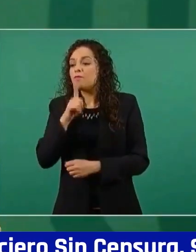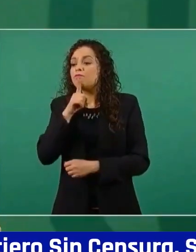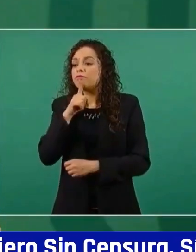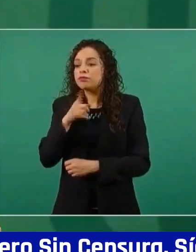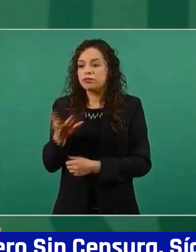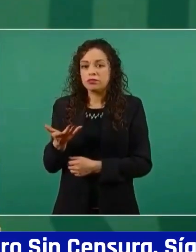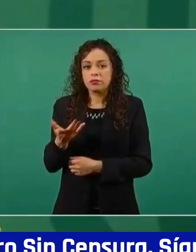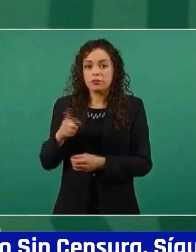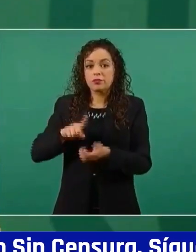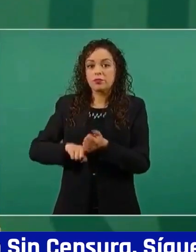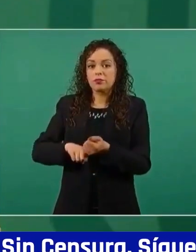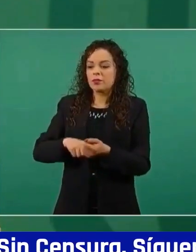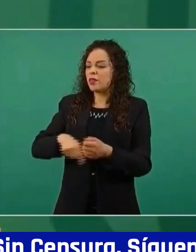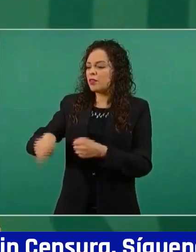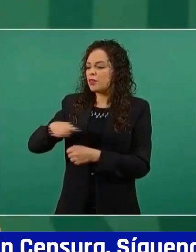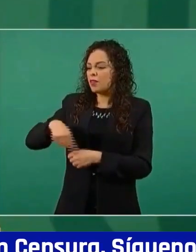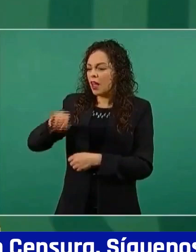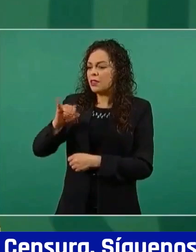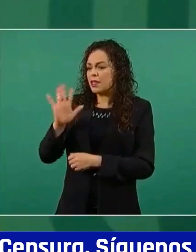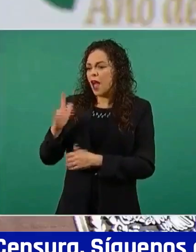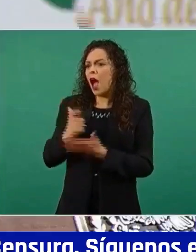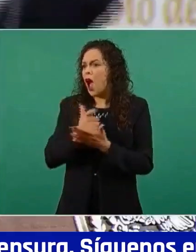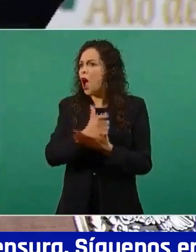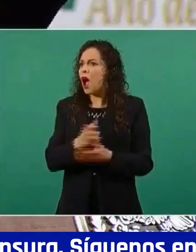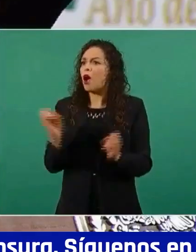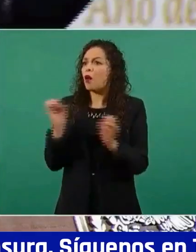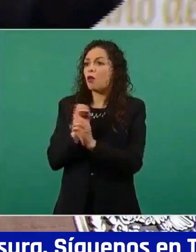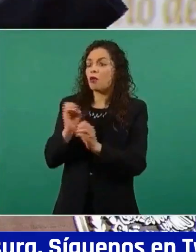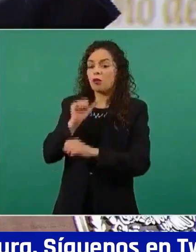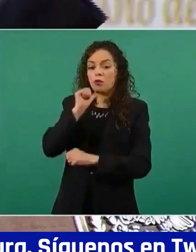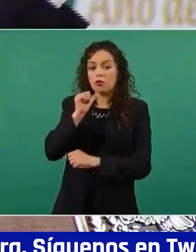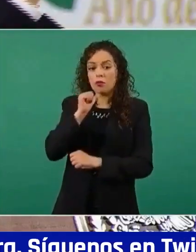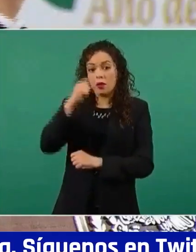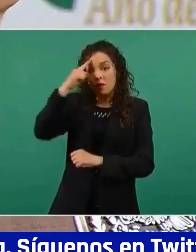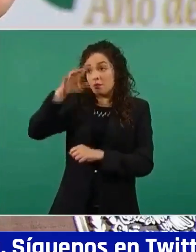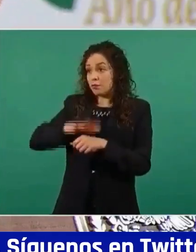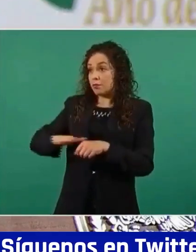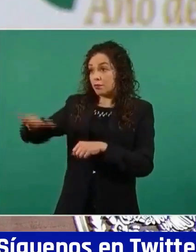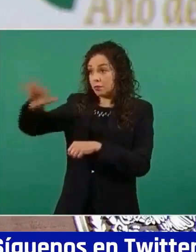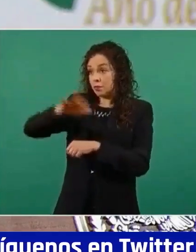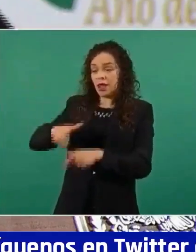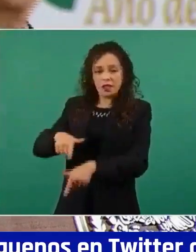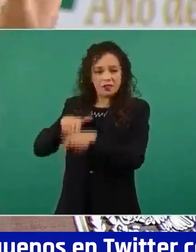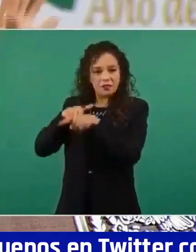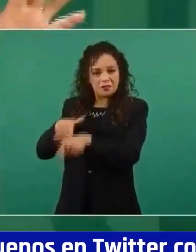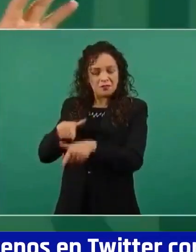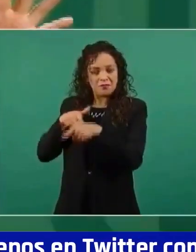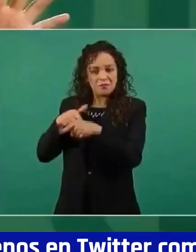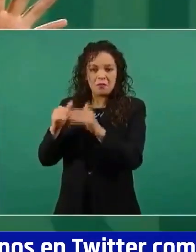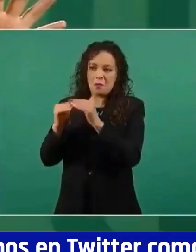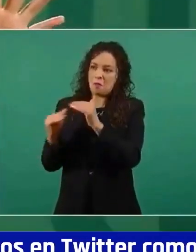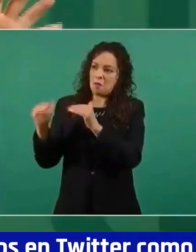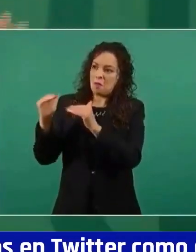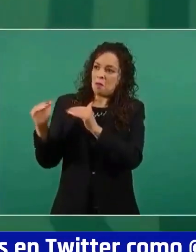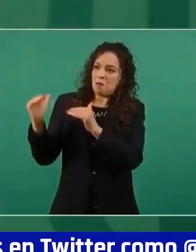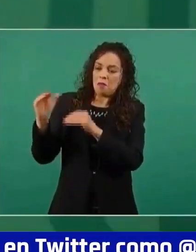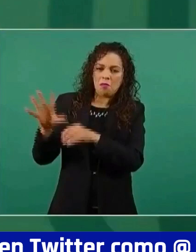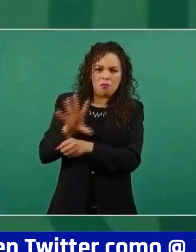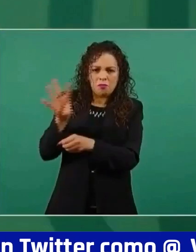Traficaban con su necesidad para mantener los aparatos burocráticos, en todo,